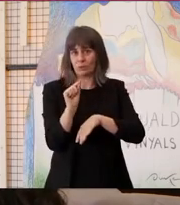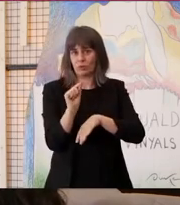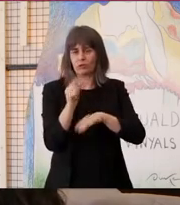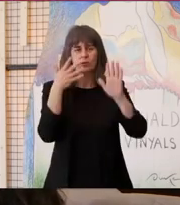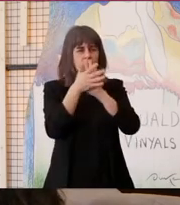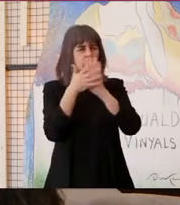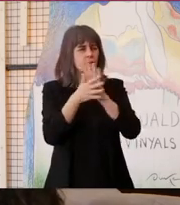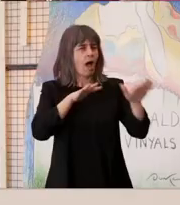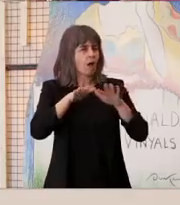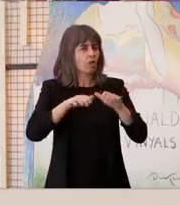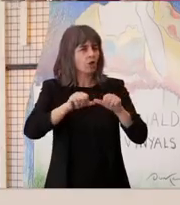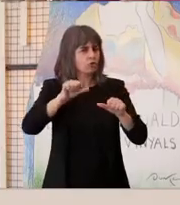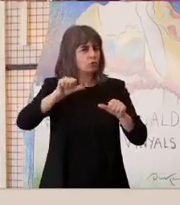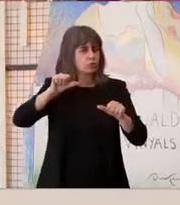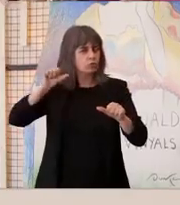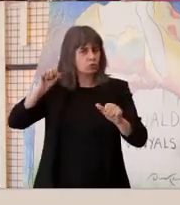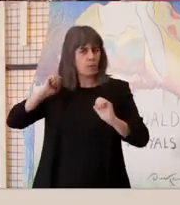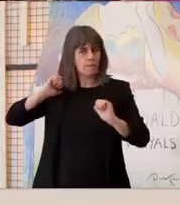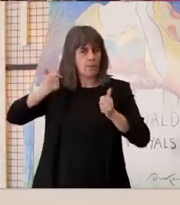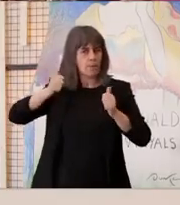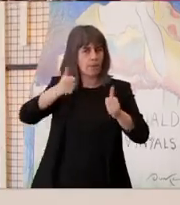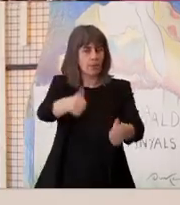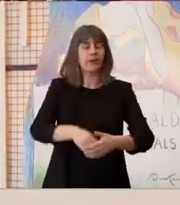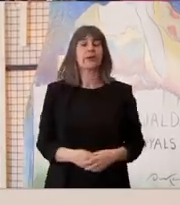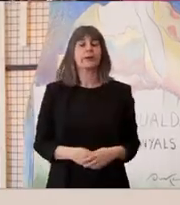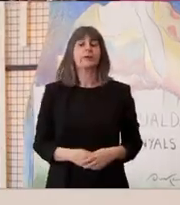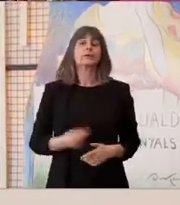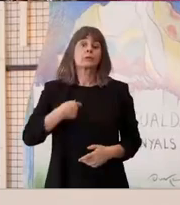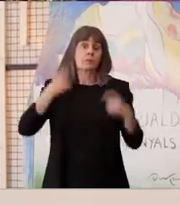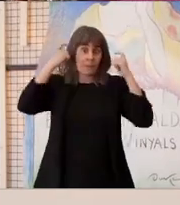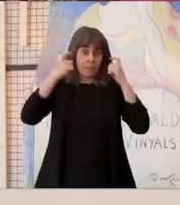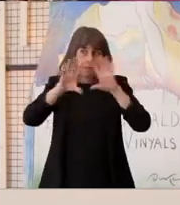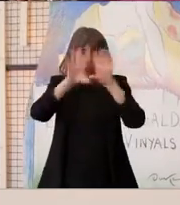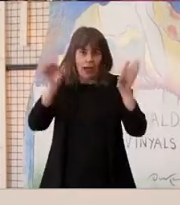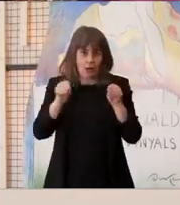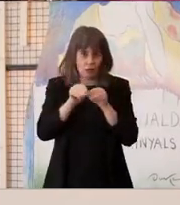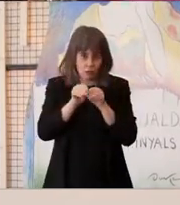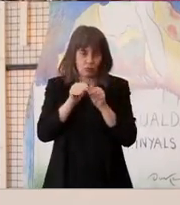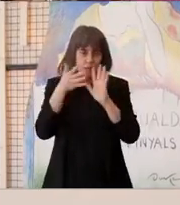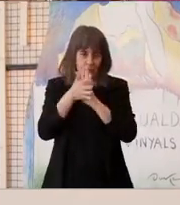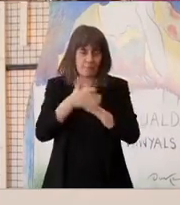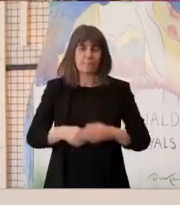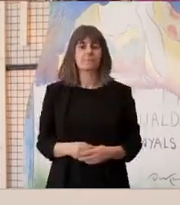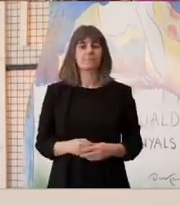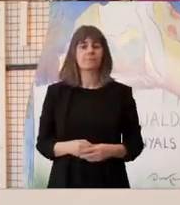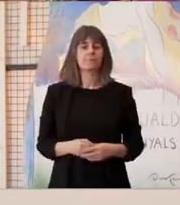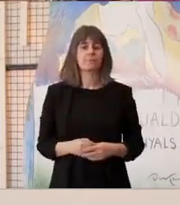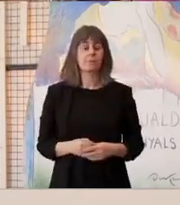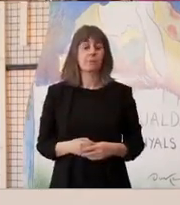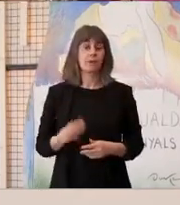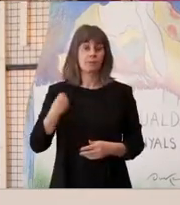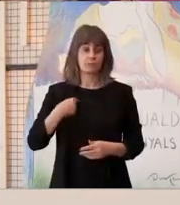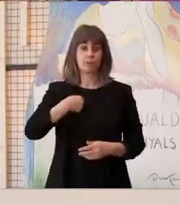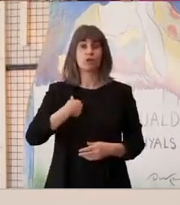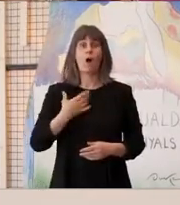las acciones que hemos puesto en marcha voy a intentar resumir no De hecho tenía yo en Power